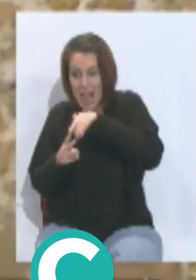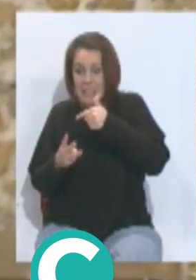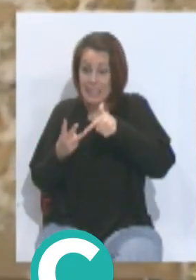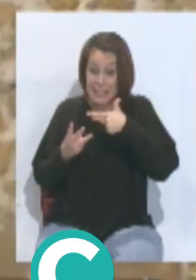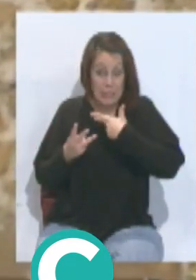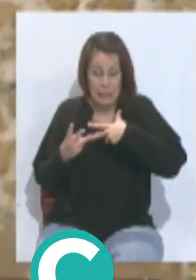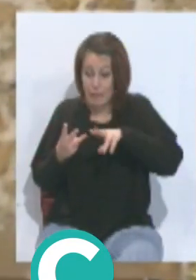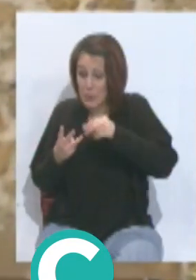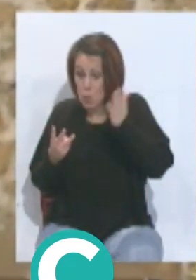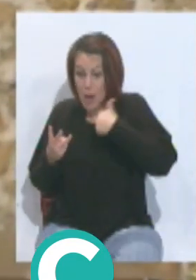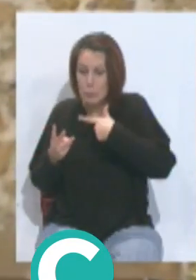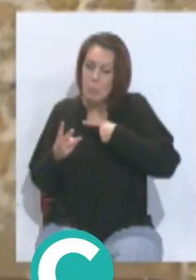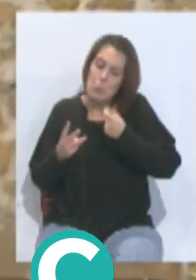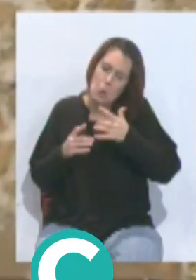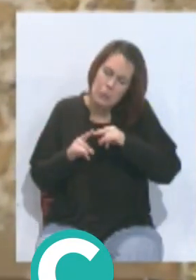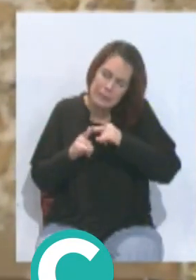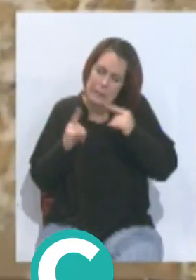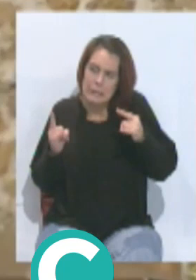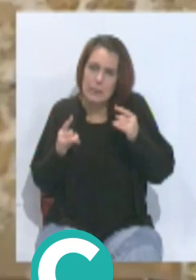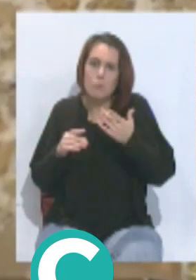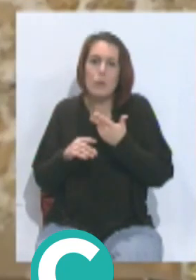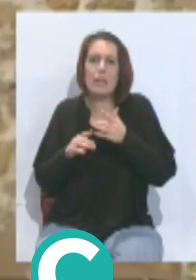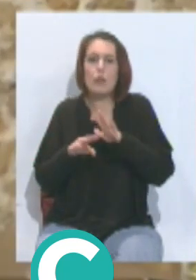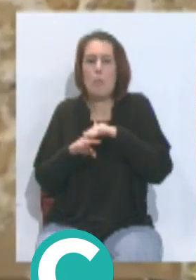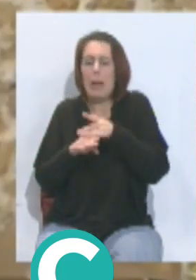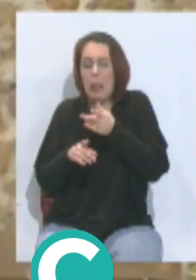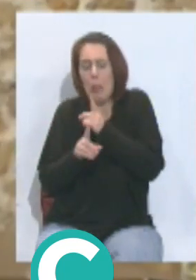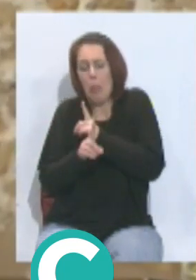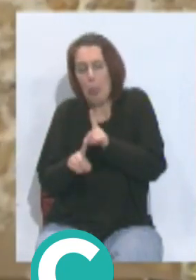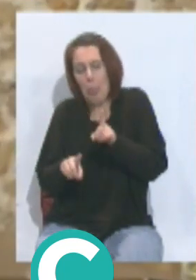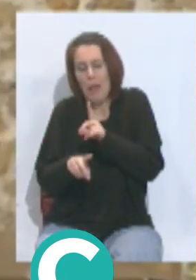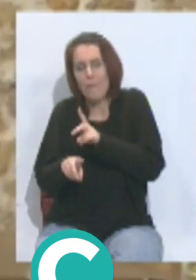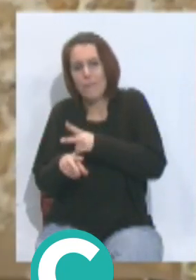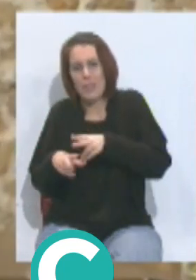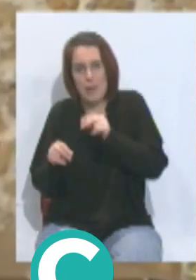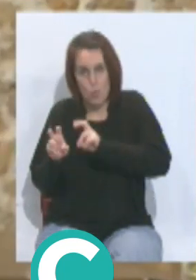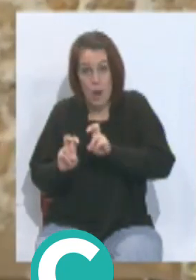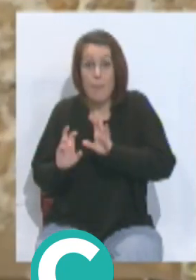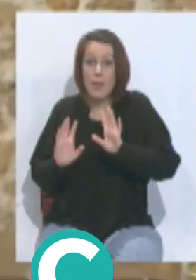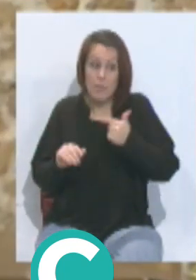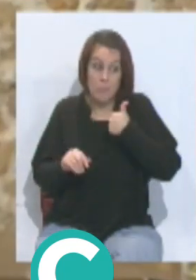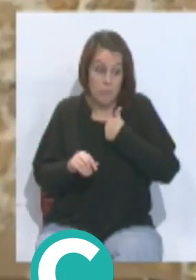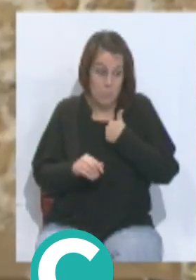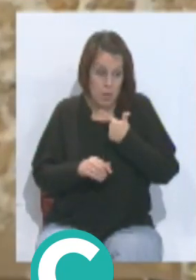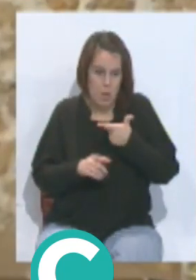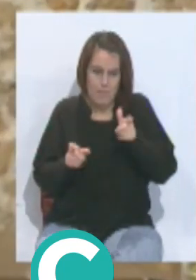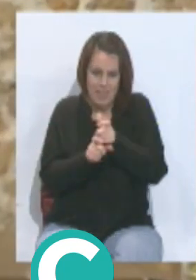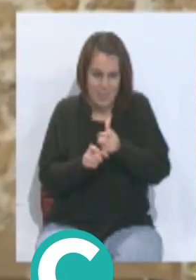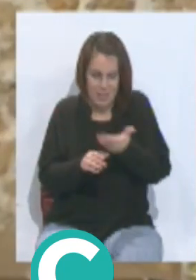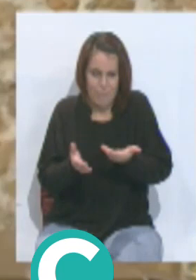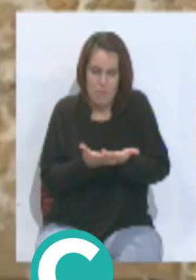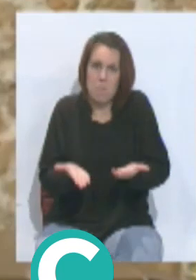sale, tú le buscas un puentecito para meterte en una séptima o cualquier cosa y buscar final. Pero a mí cuando se me ha pedido más